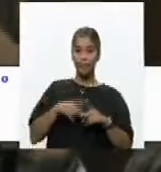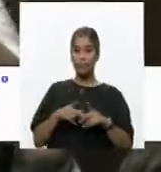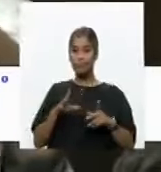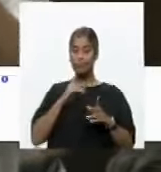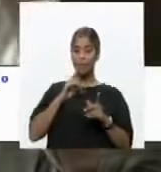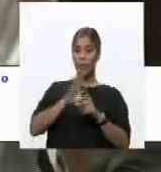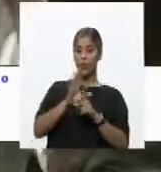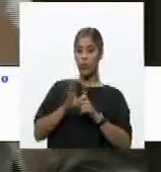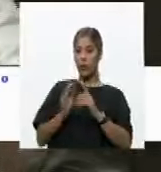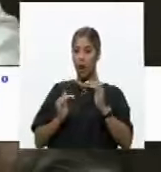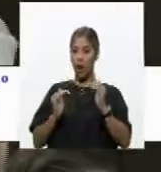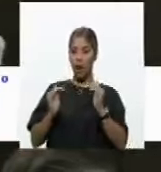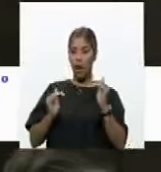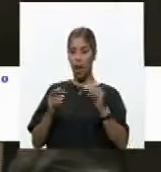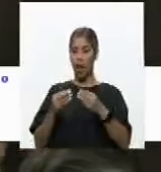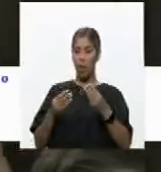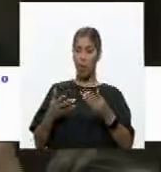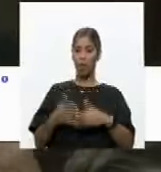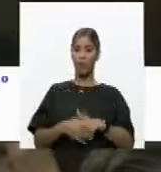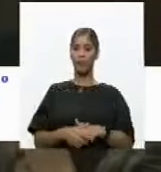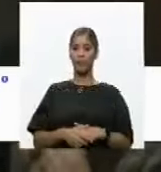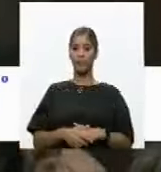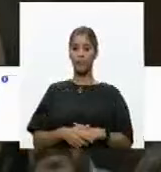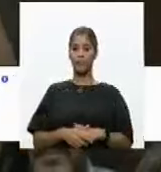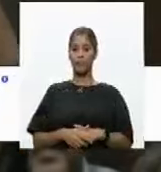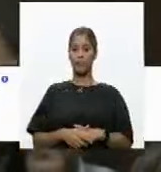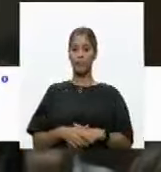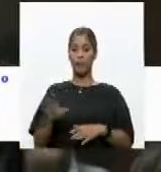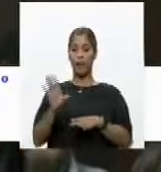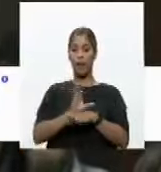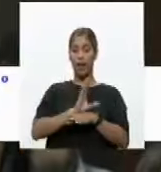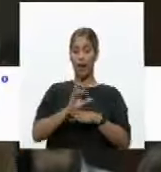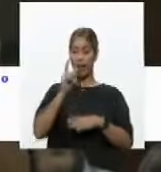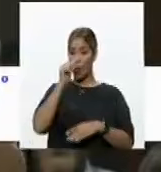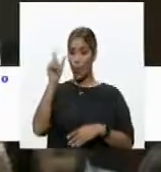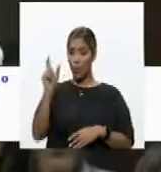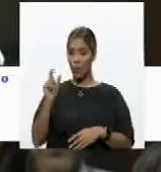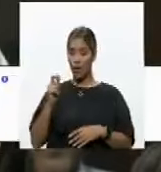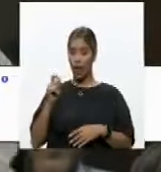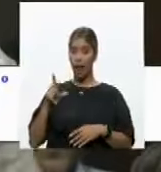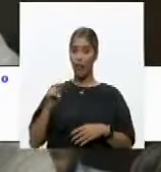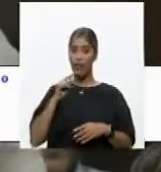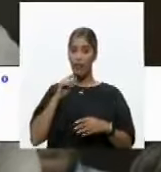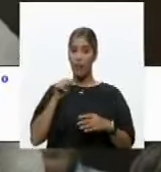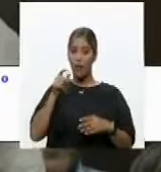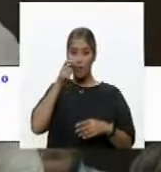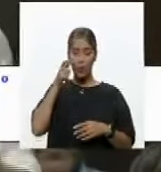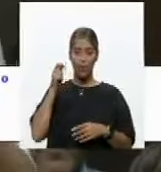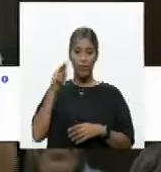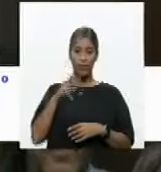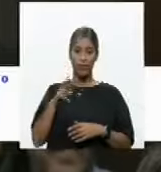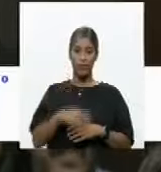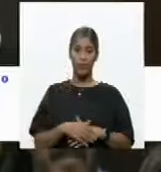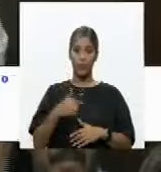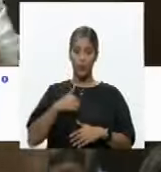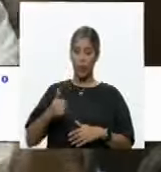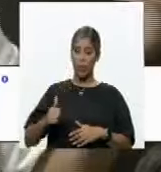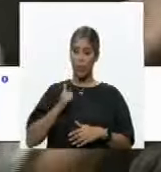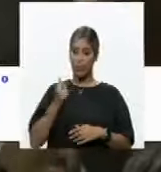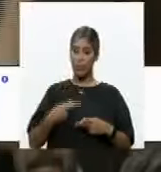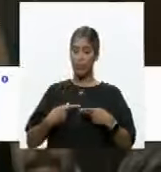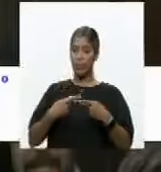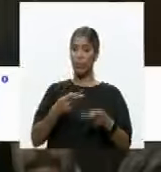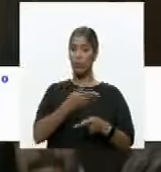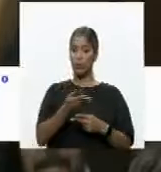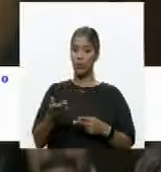agregaduría cultural y tal y cual, el canto de Ali penetró y se sembró en el pueblo venezolano. Y yo aprovecho e invito a